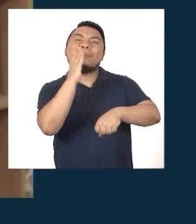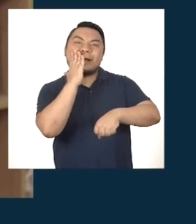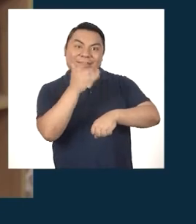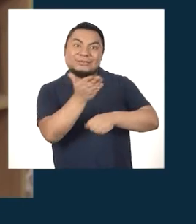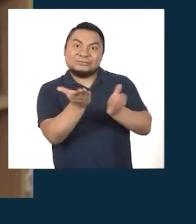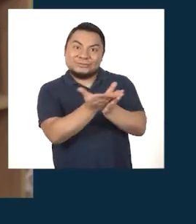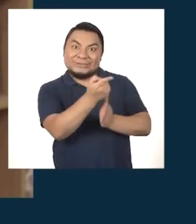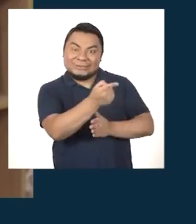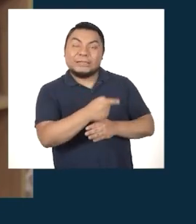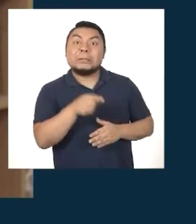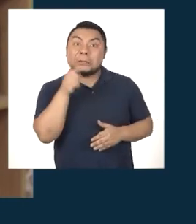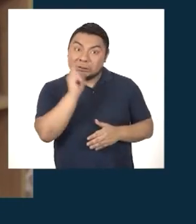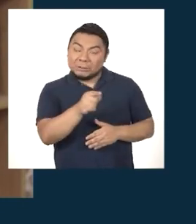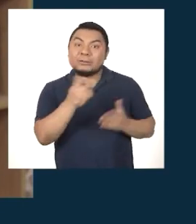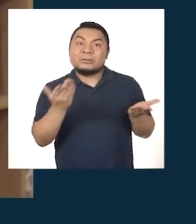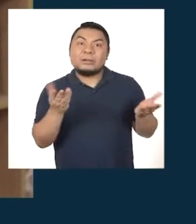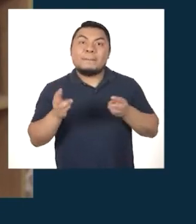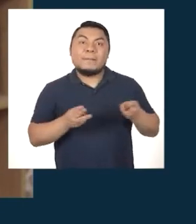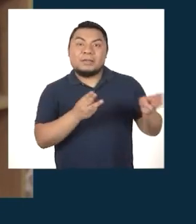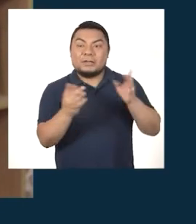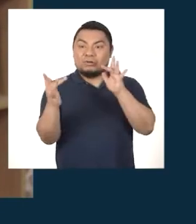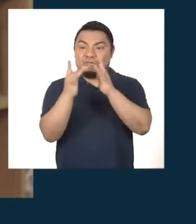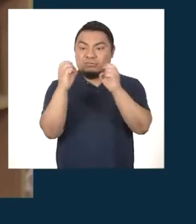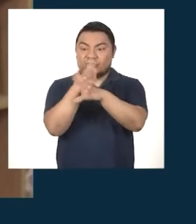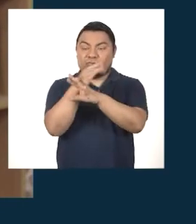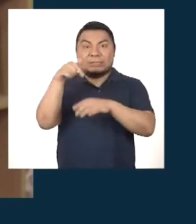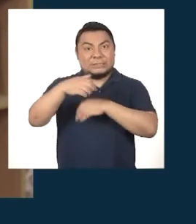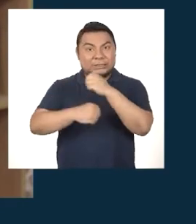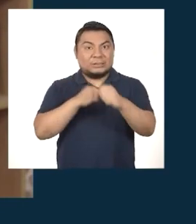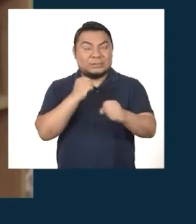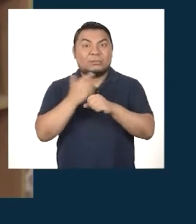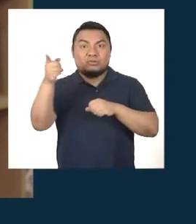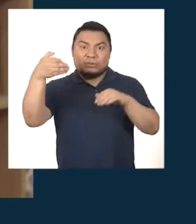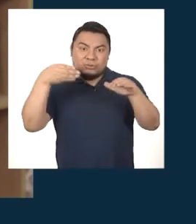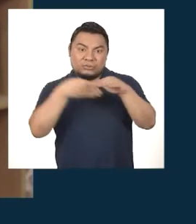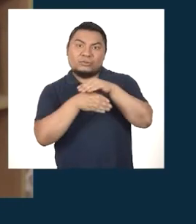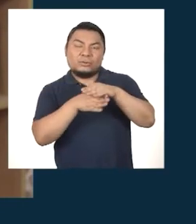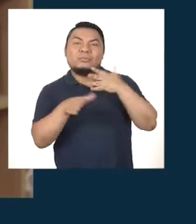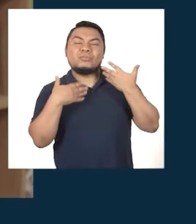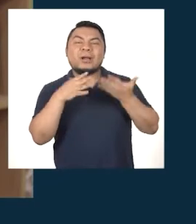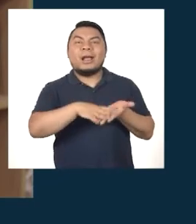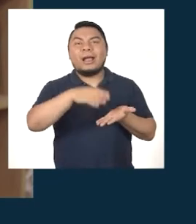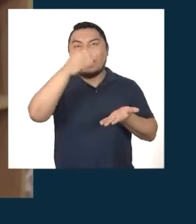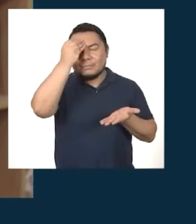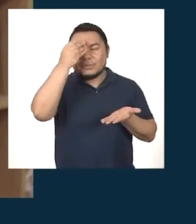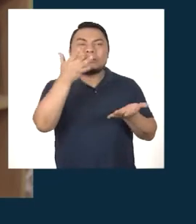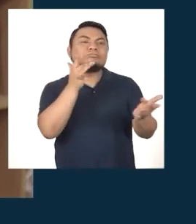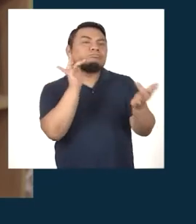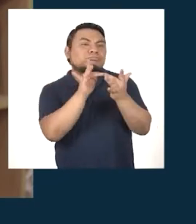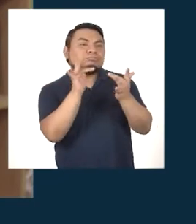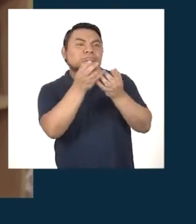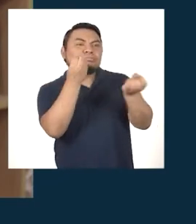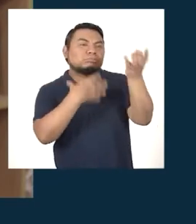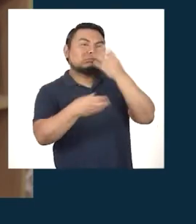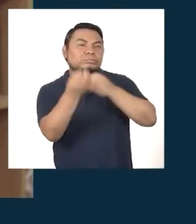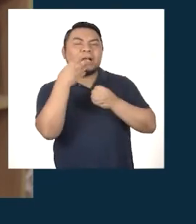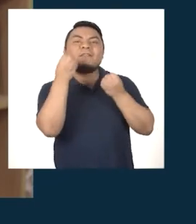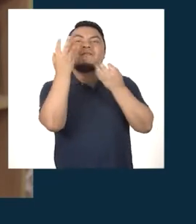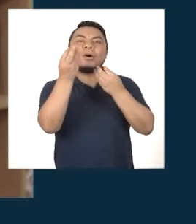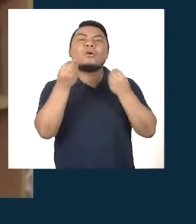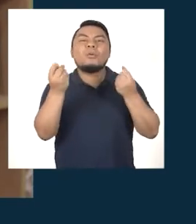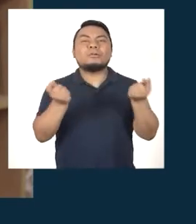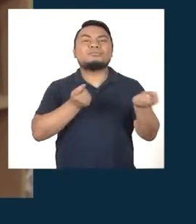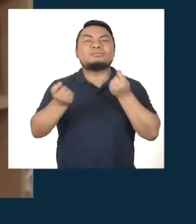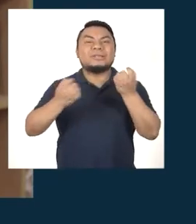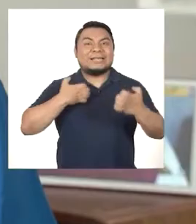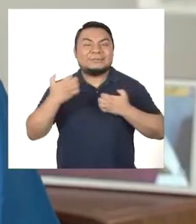Es importante que ellos, a través de manera virtual en este año, puedan acceder y poder adquirir información de cómo regular